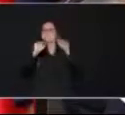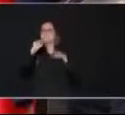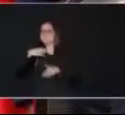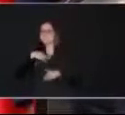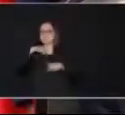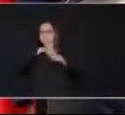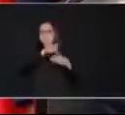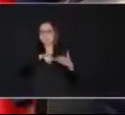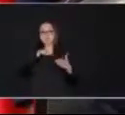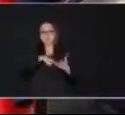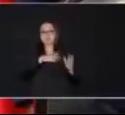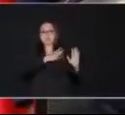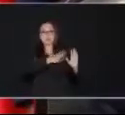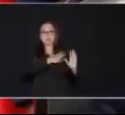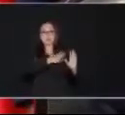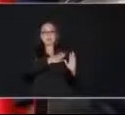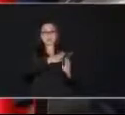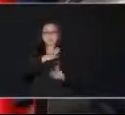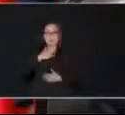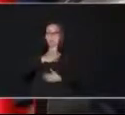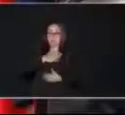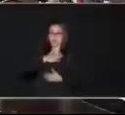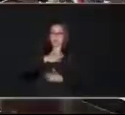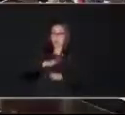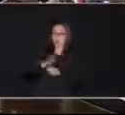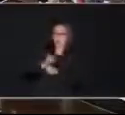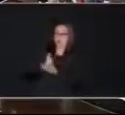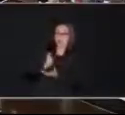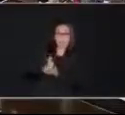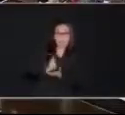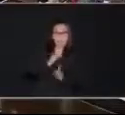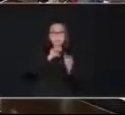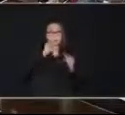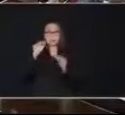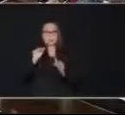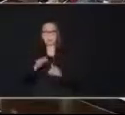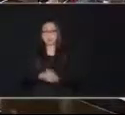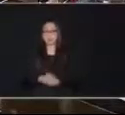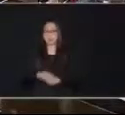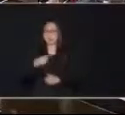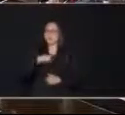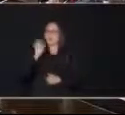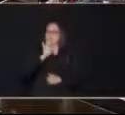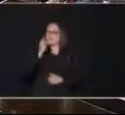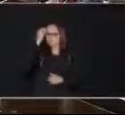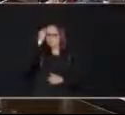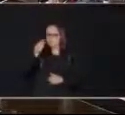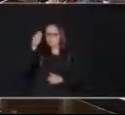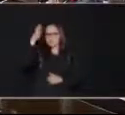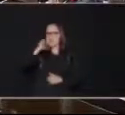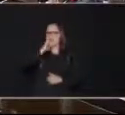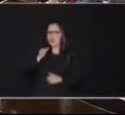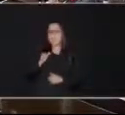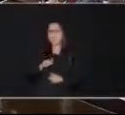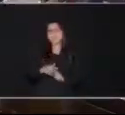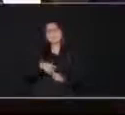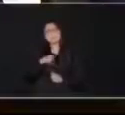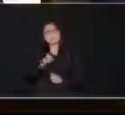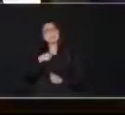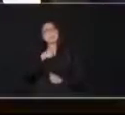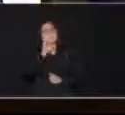funcionarios, a gobernantes, pero ese dinero, si se acaba la corrupción, que le corte las manos a sus funcionarios